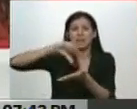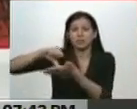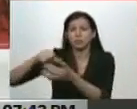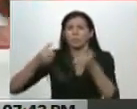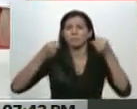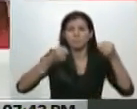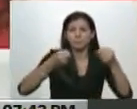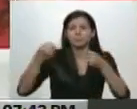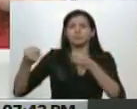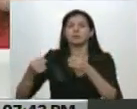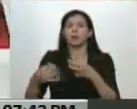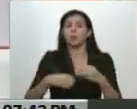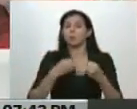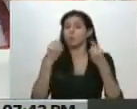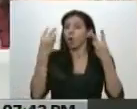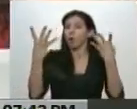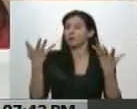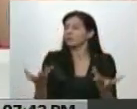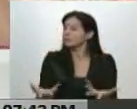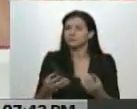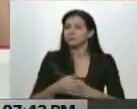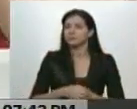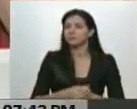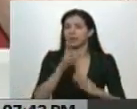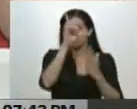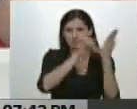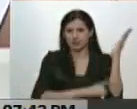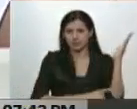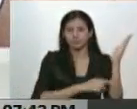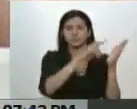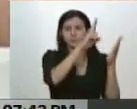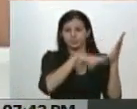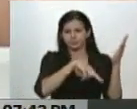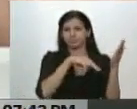podemos contabilizar. Aquí tengo un listado que se lo voy